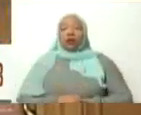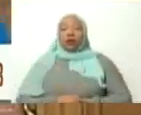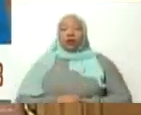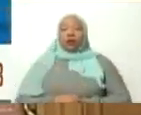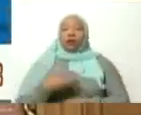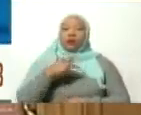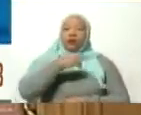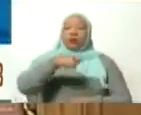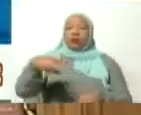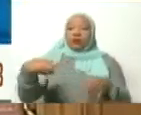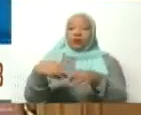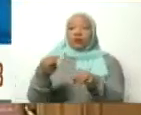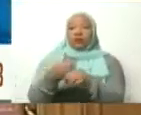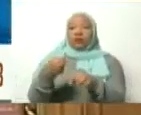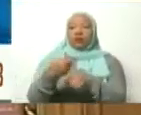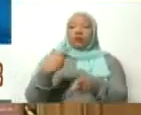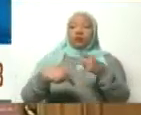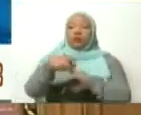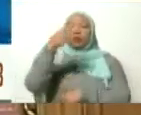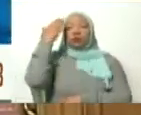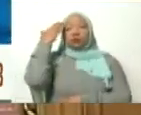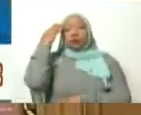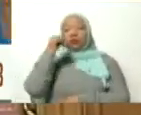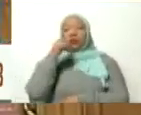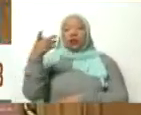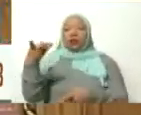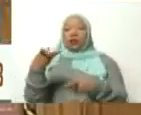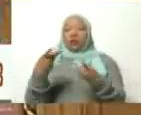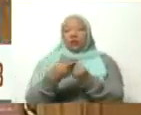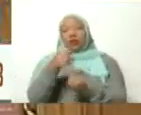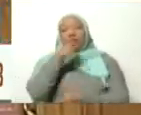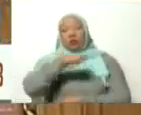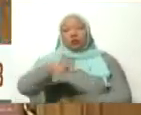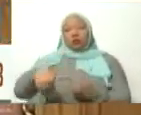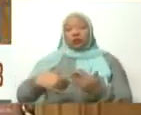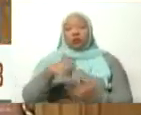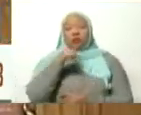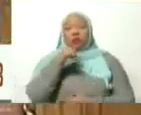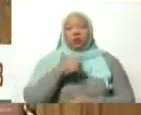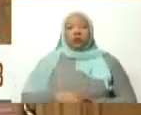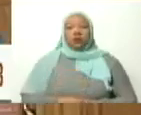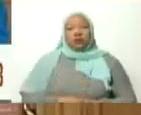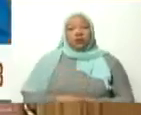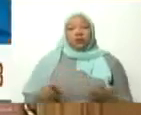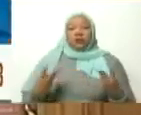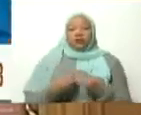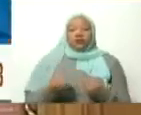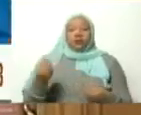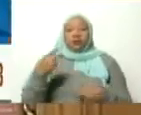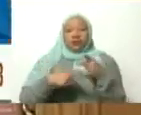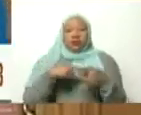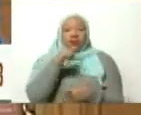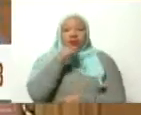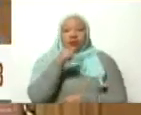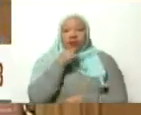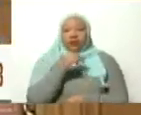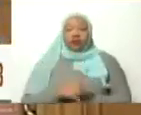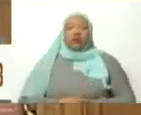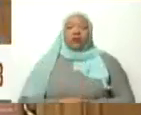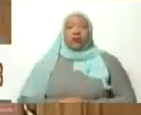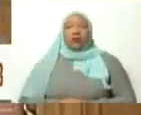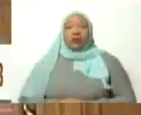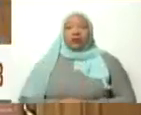importante saber lo que recorrimos y lo que estamos ya convocados a hacer para el